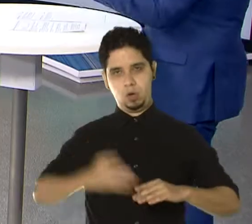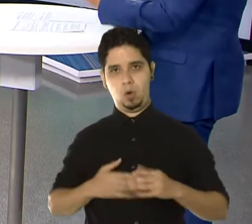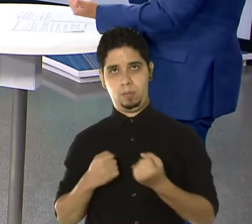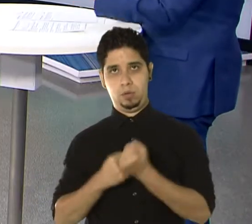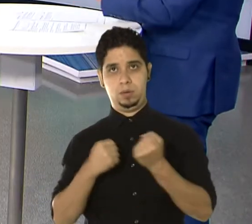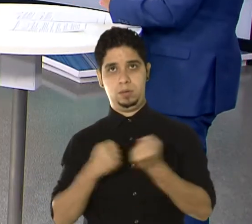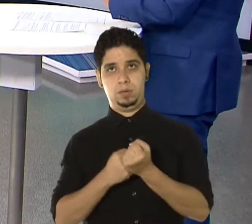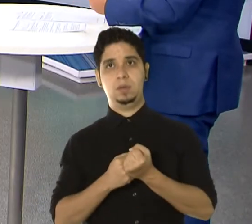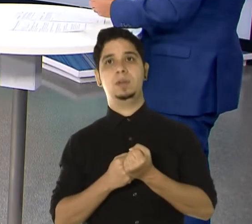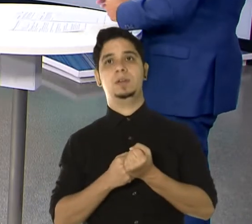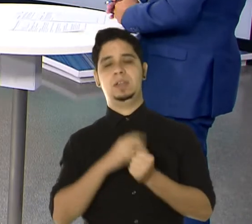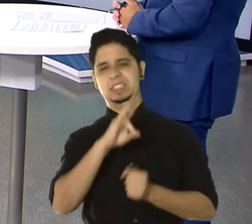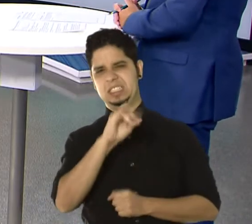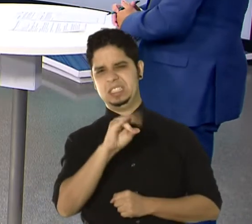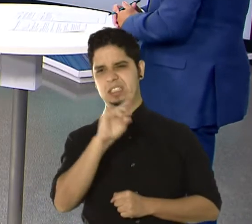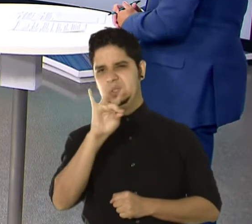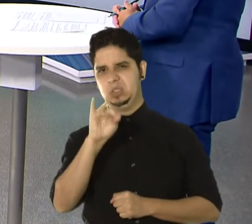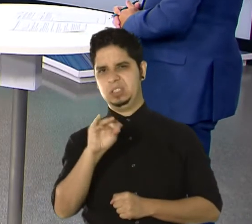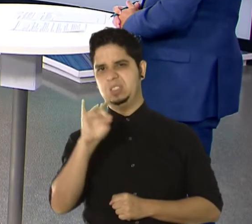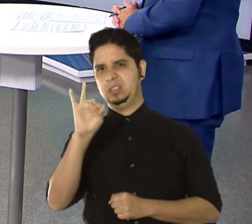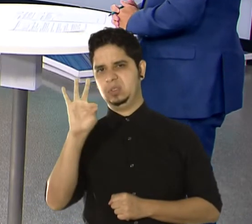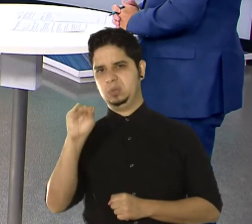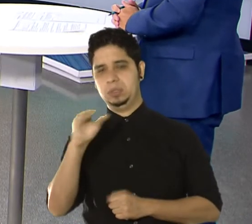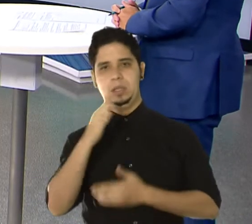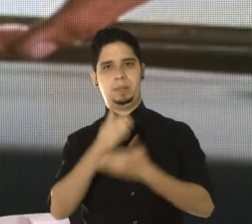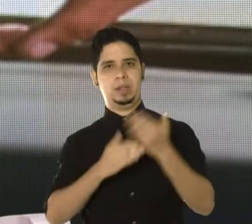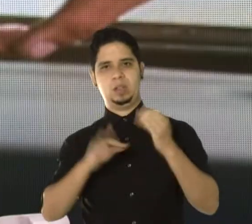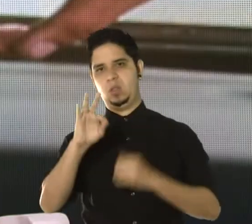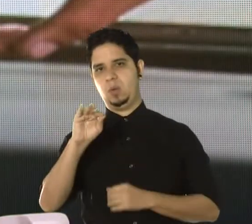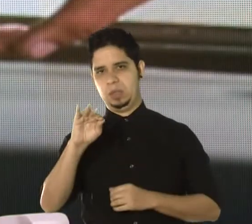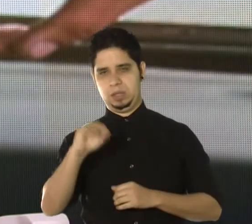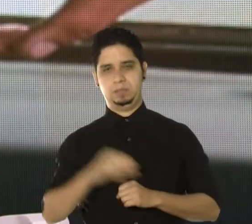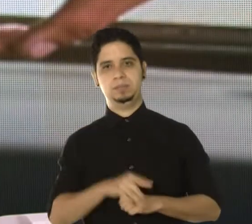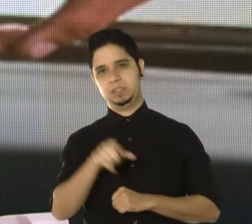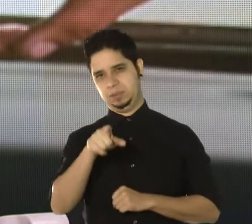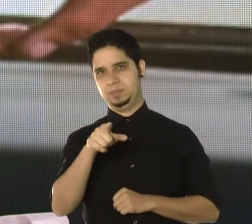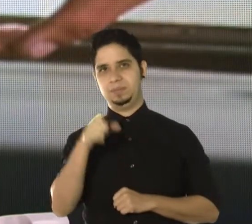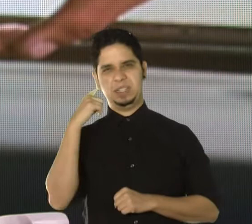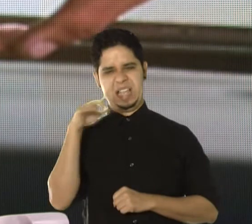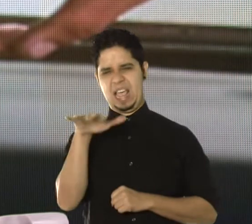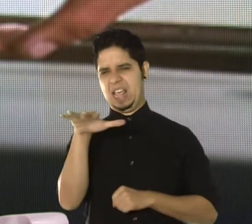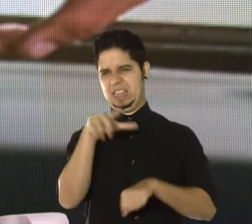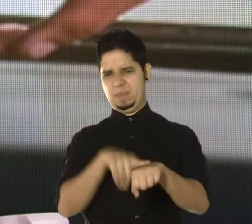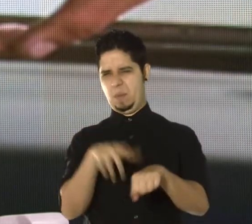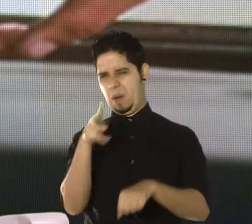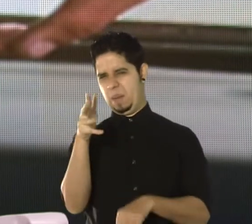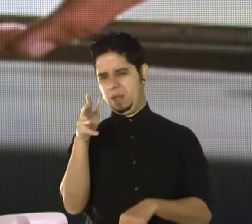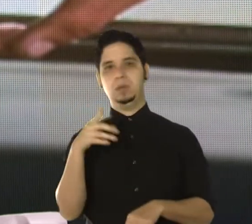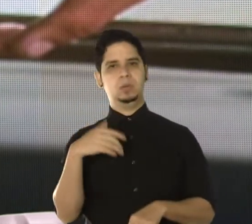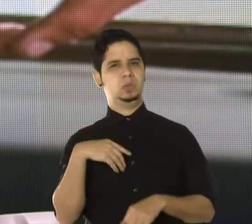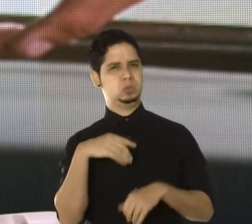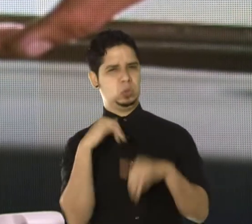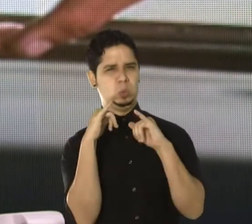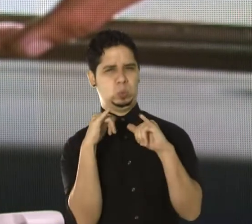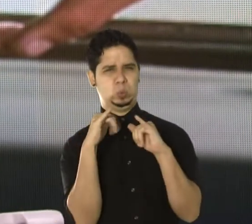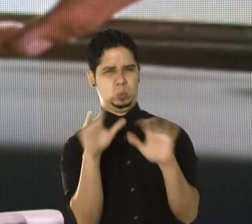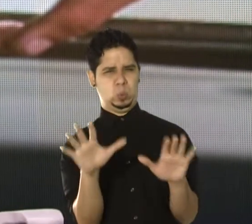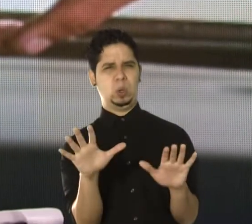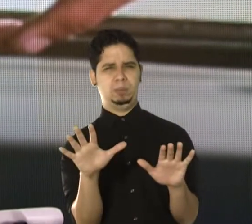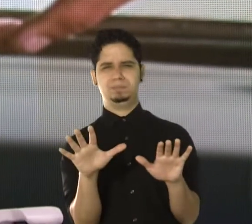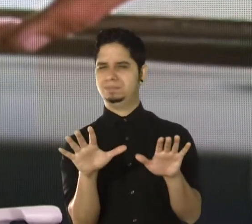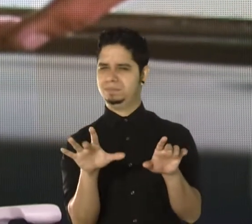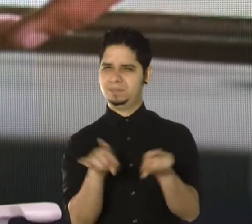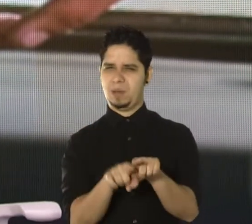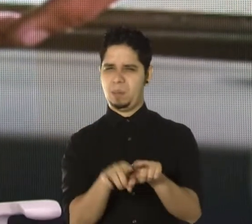60, 70, 80, aparte de los 90. Exacto, hasta ahí empecé yo. Anyways. Yo conozco, por ahí estoy yo también, no sé por qué, estamos más o menos